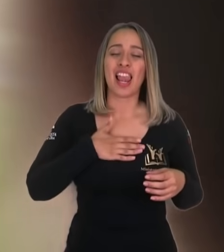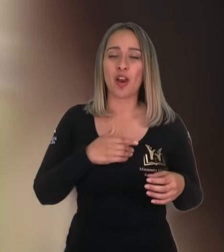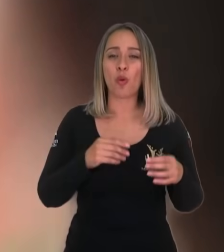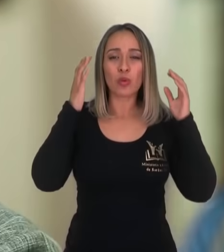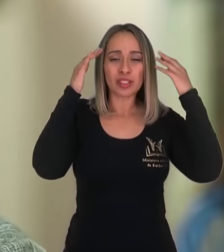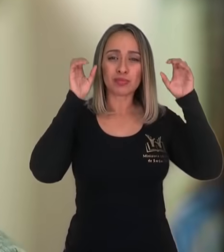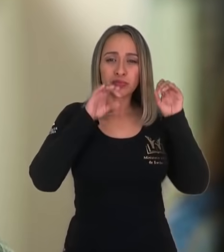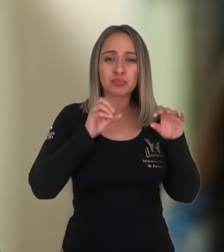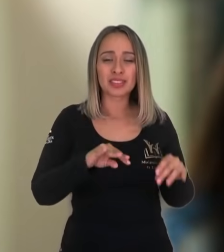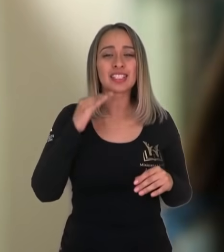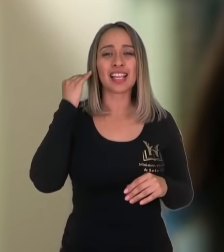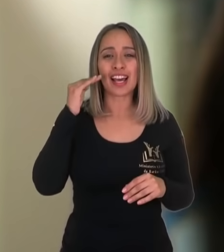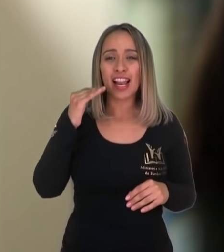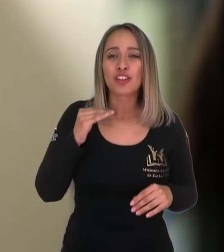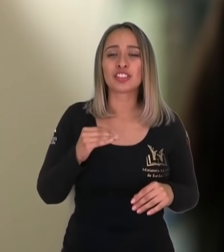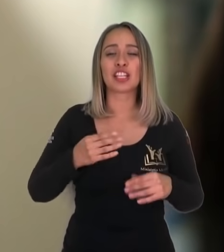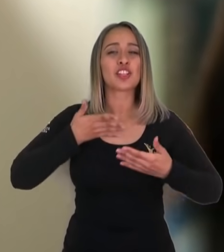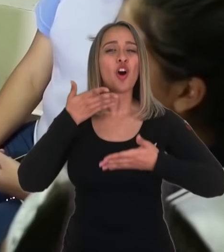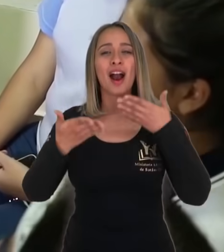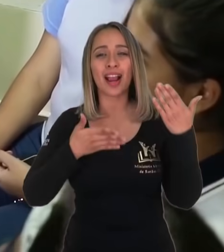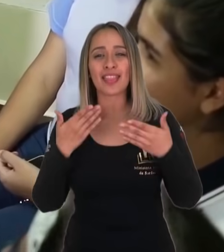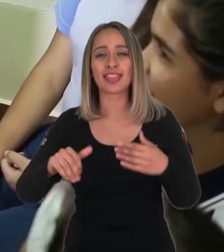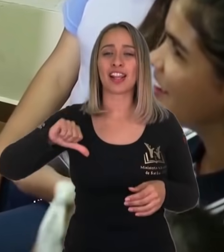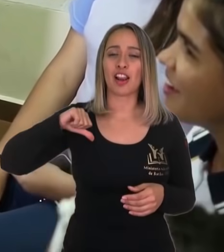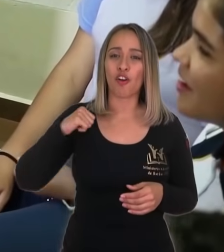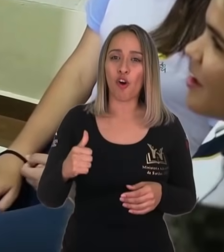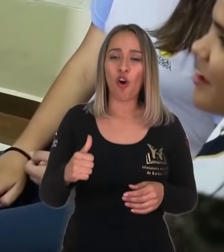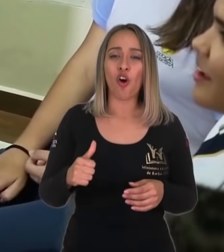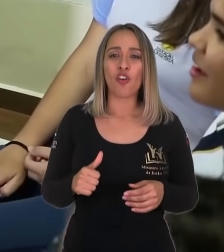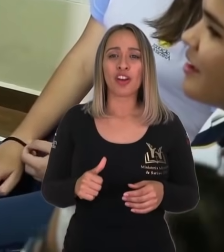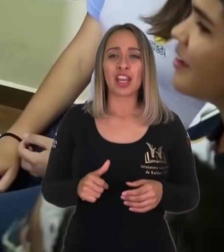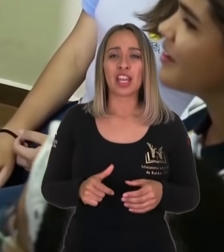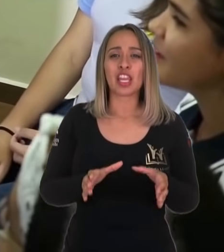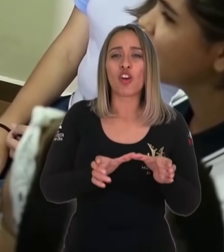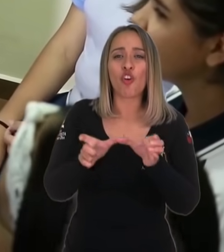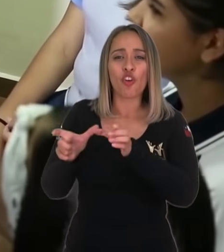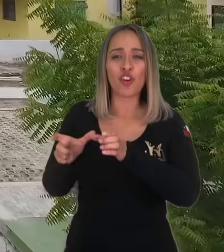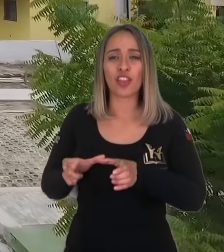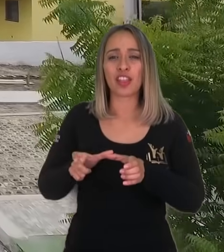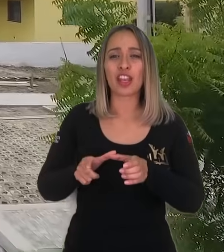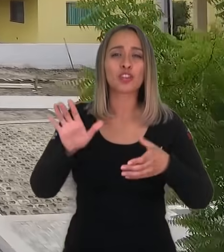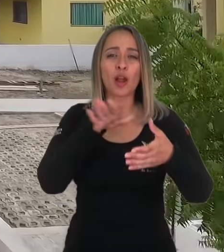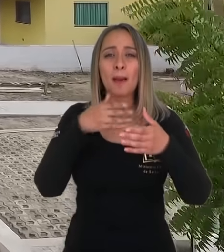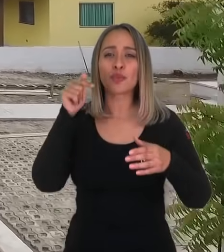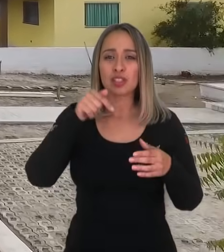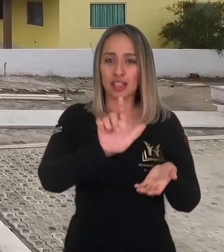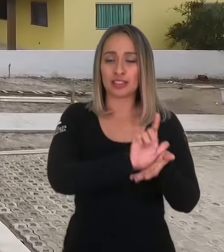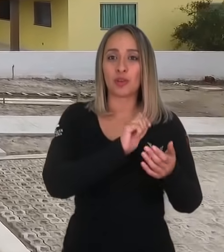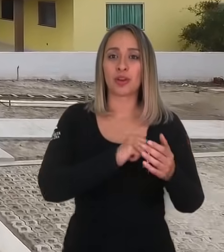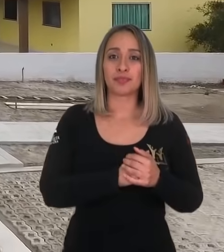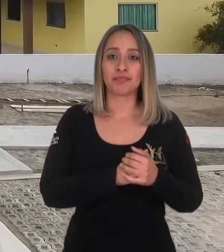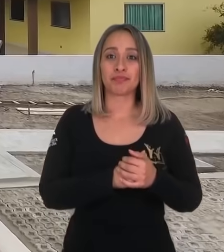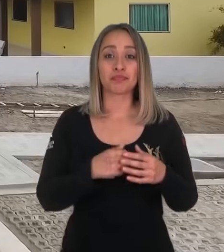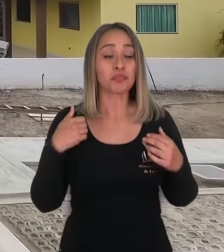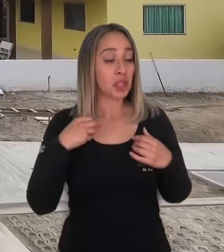a niños, enseñar canto a adolescentes y también coordinar toda la música del colegio. Mi papá demuestra que está